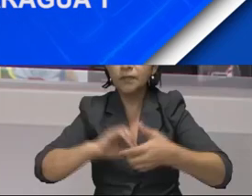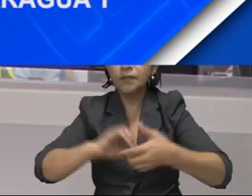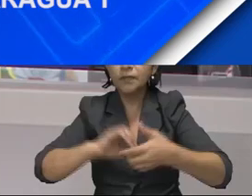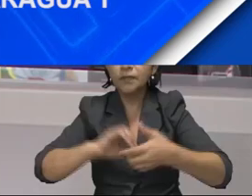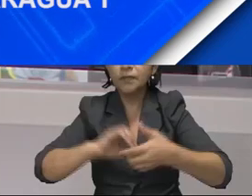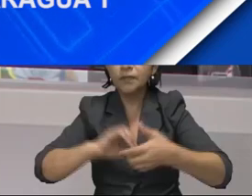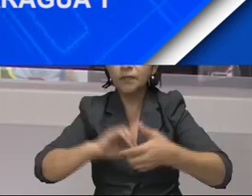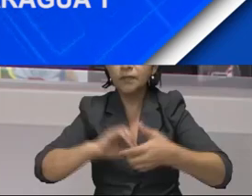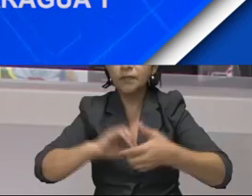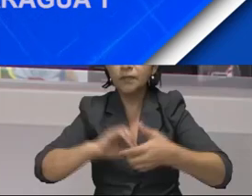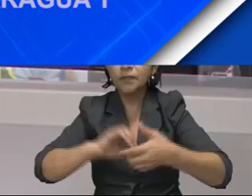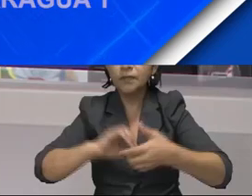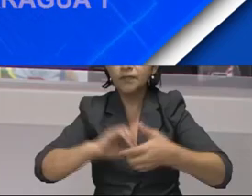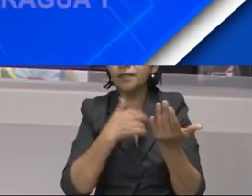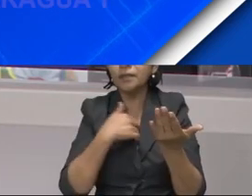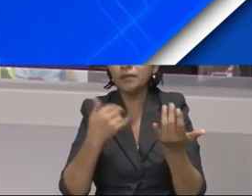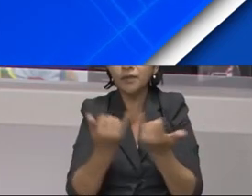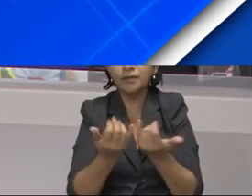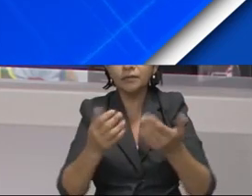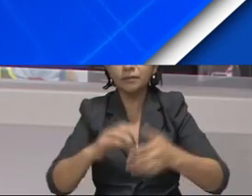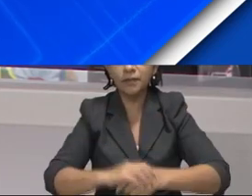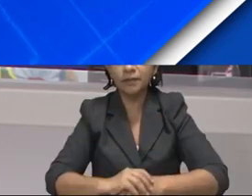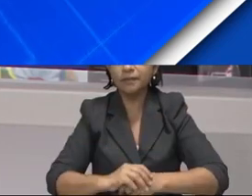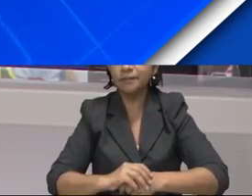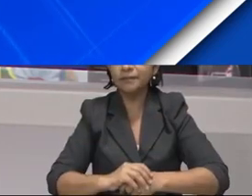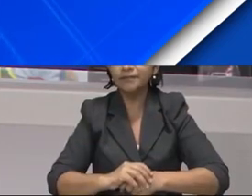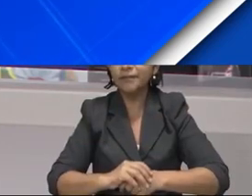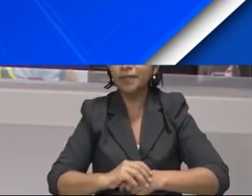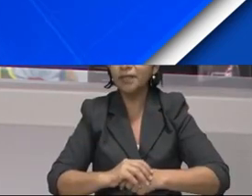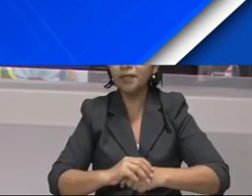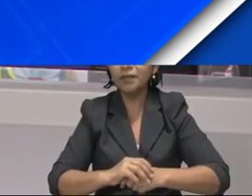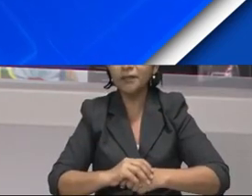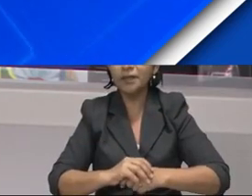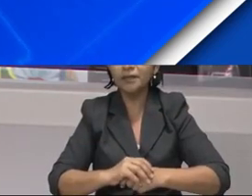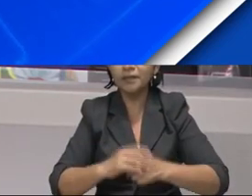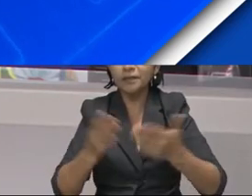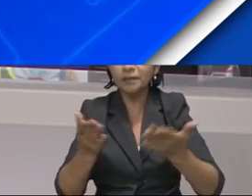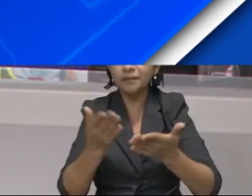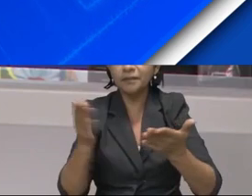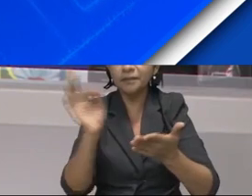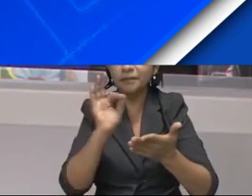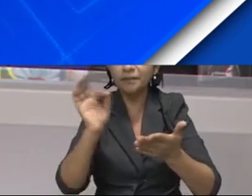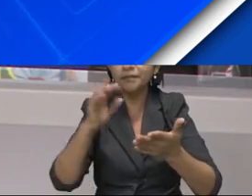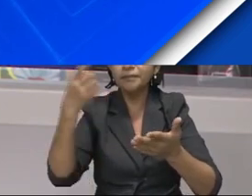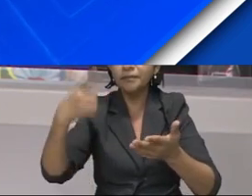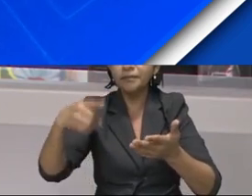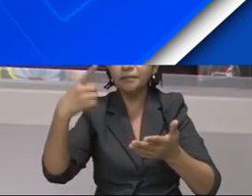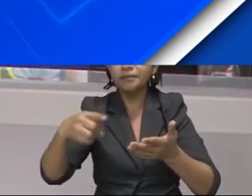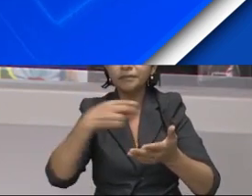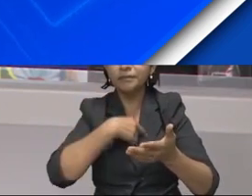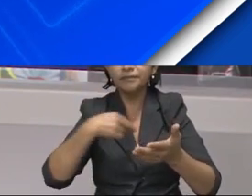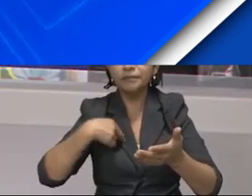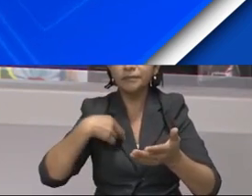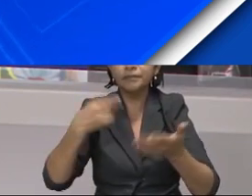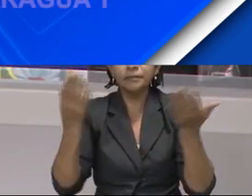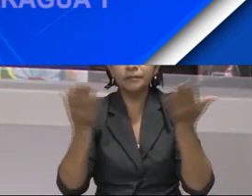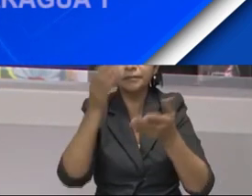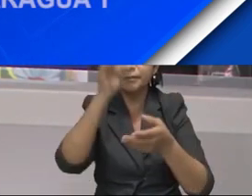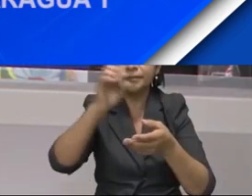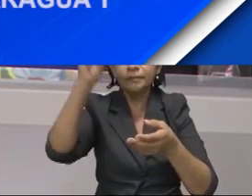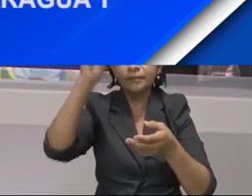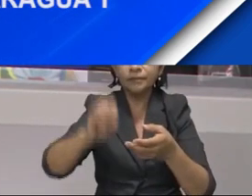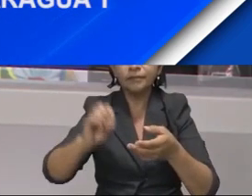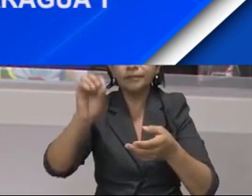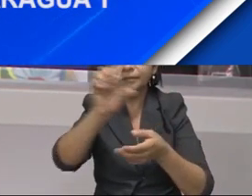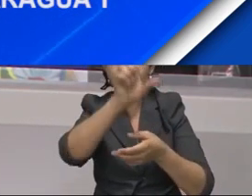República. Garantizar el ingreso globales de recaudación por medio de derechos de aduana, impuestos, tasas